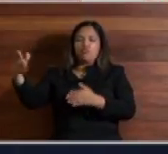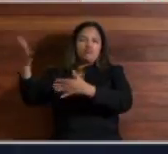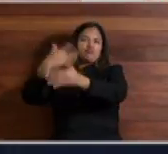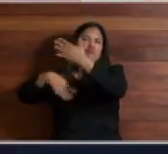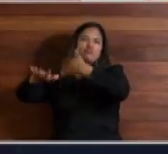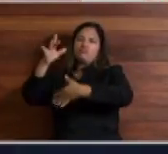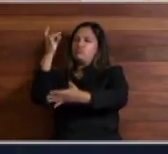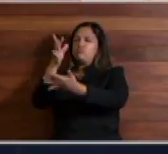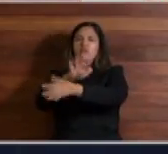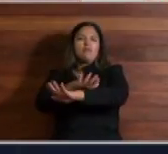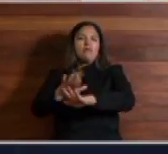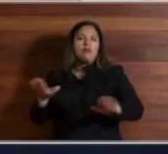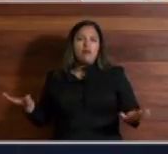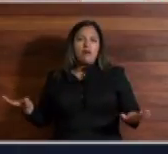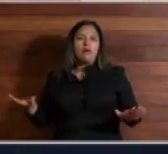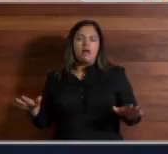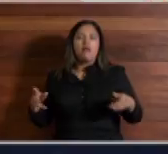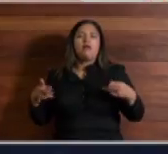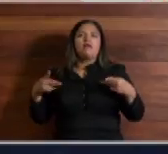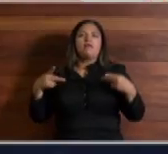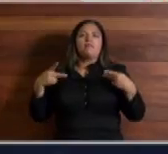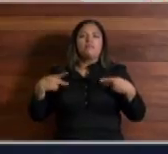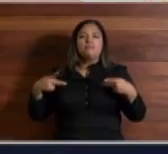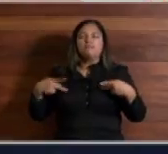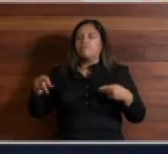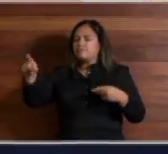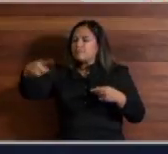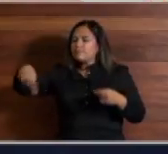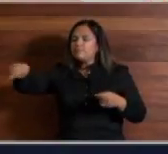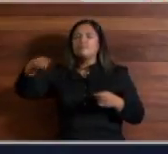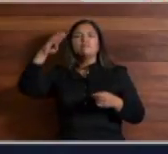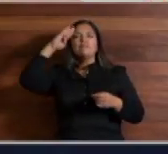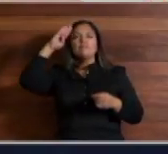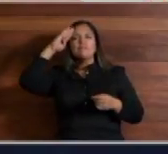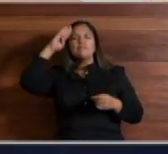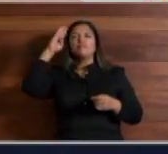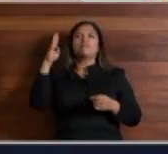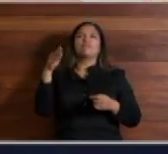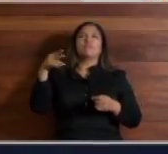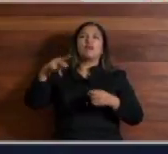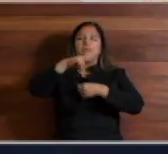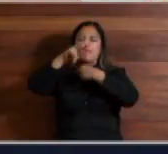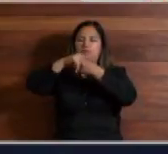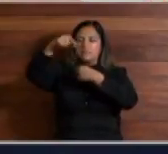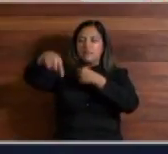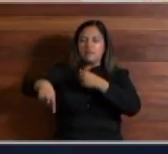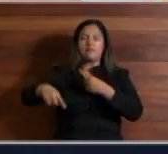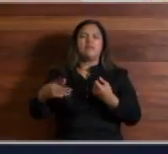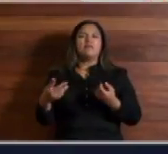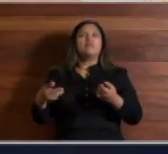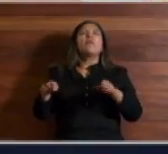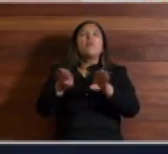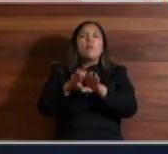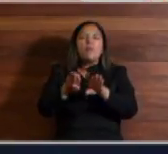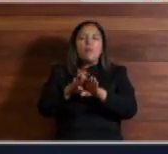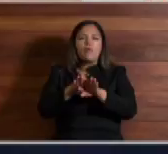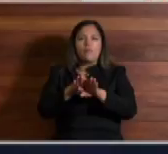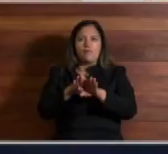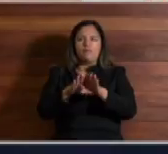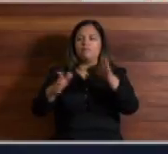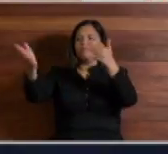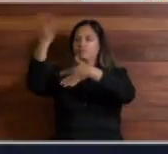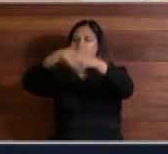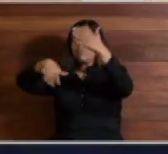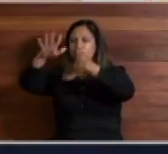lenguaje que expresa una visión del poder, una visión, una idea de país y de mundo. Un lenguaje que está envuelta